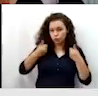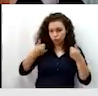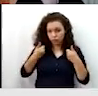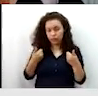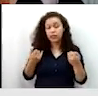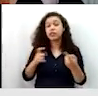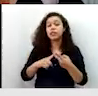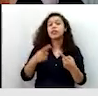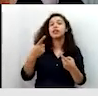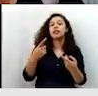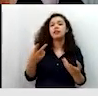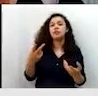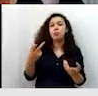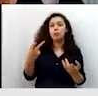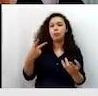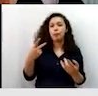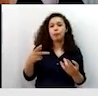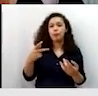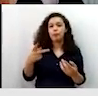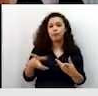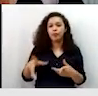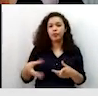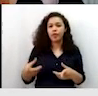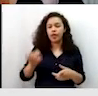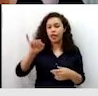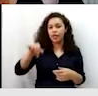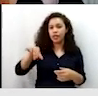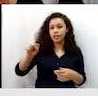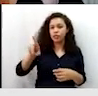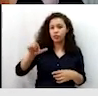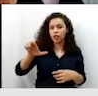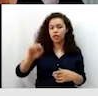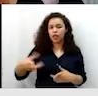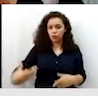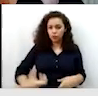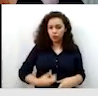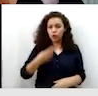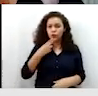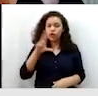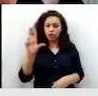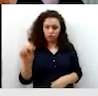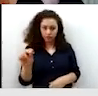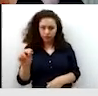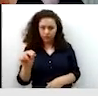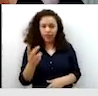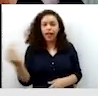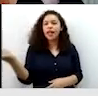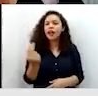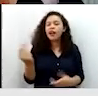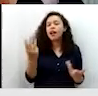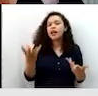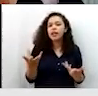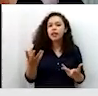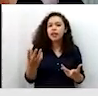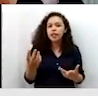su páncreas ya como tal no va a producir insulina. ¿Qué es lo que va a pasar en estos? Estos prácticamente van a necesitar requiriendo estarse